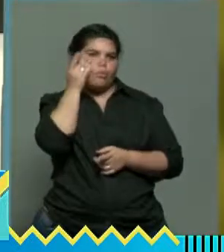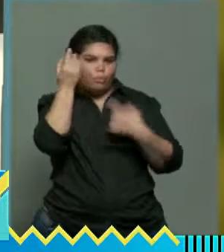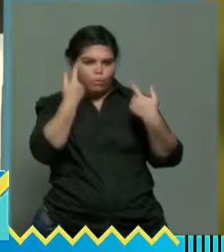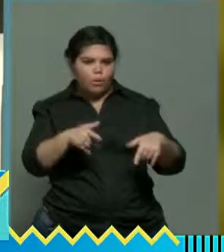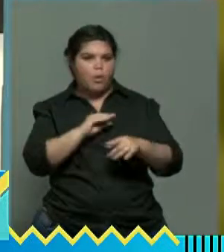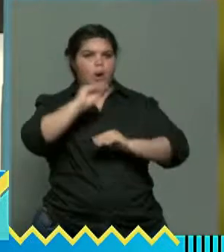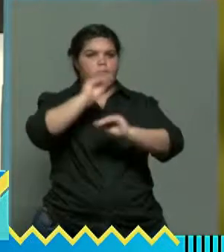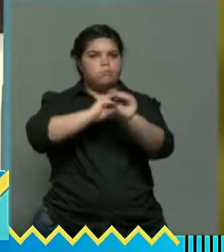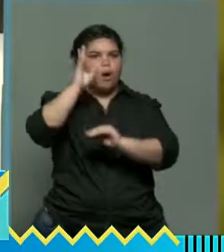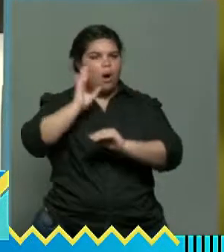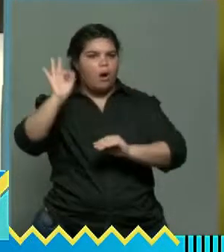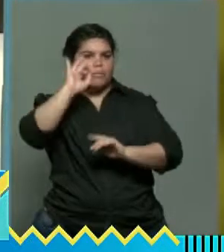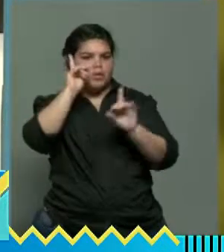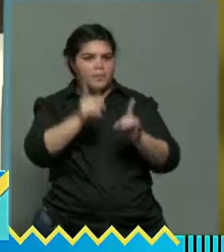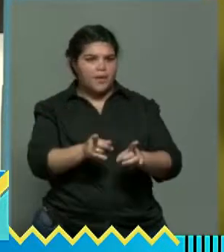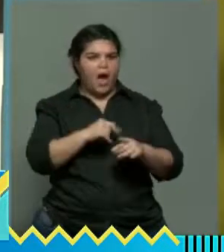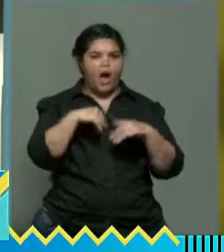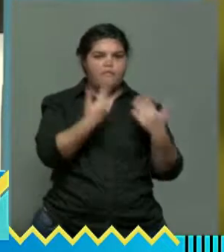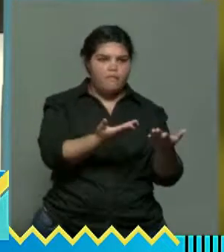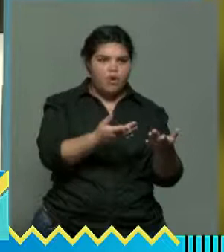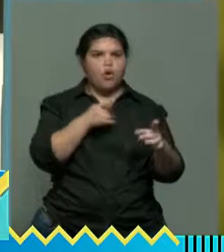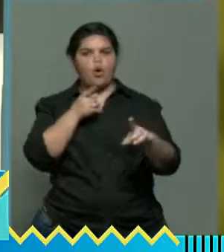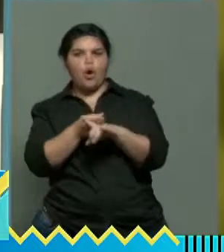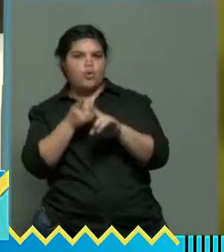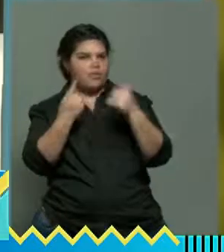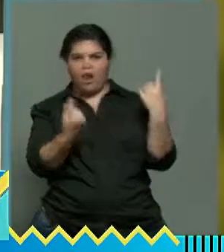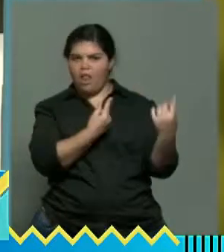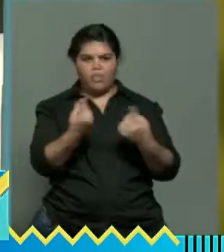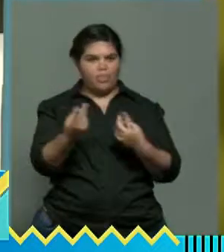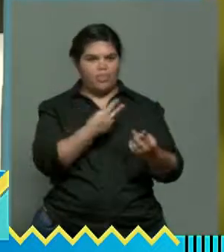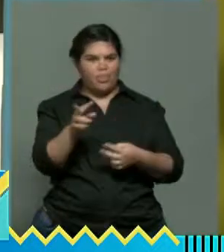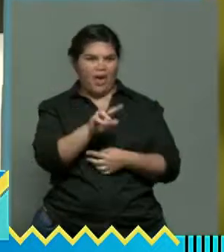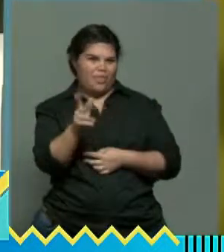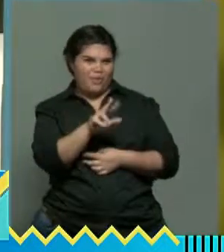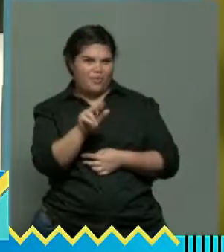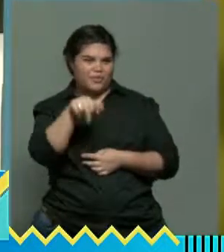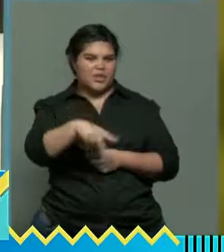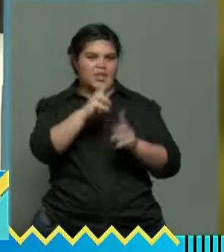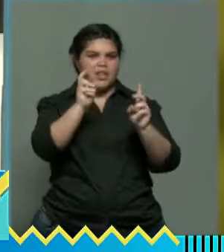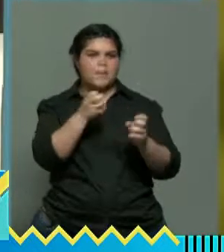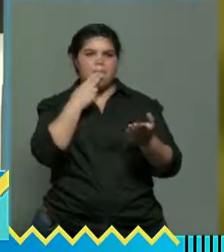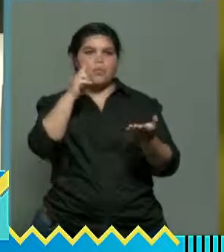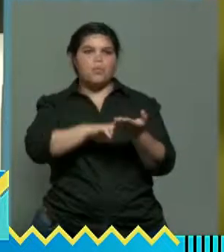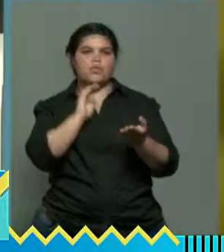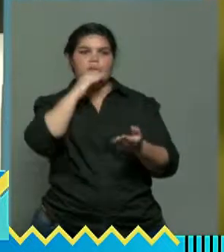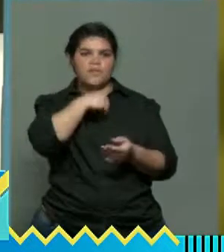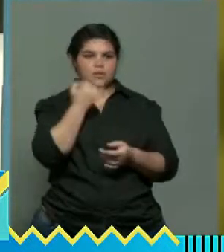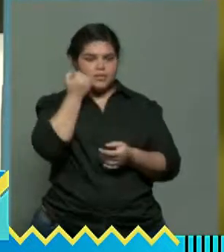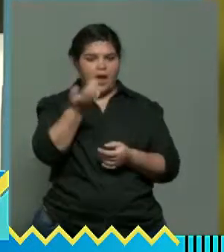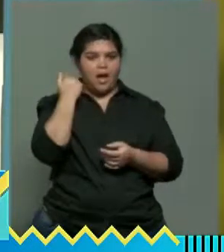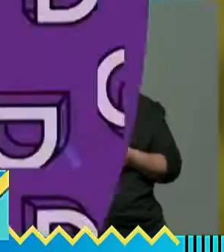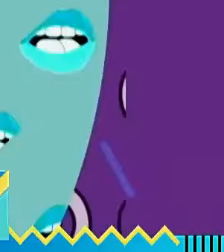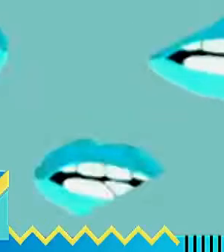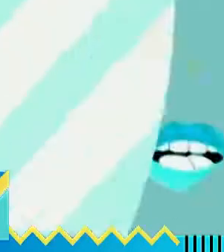han planteado las voces, tanto a favor y en contra de este impuesto al vino ya planteado a partir de la reforma tributaria.